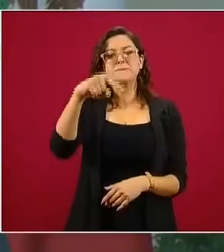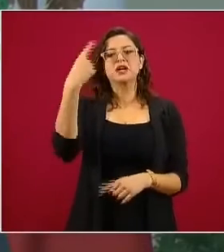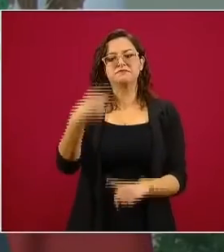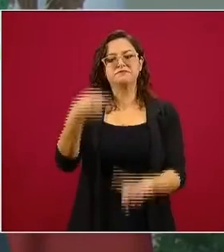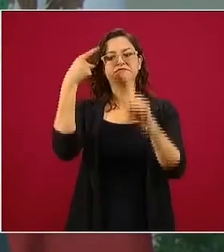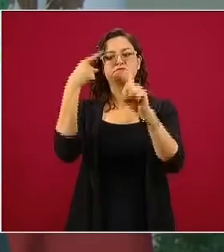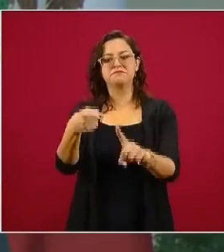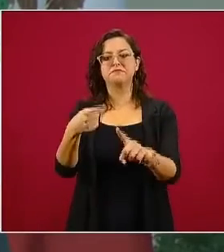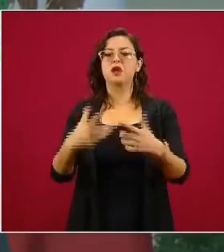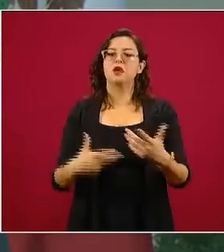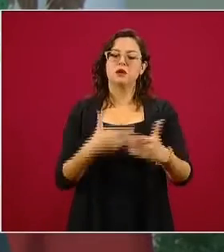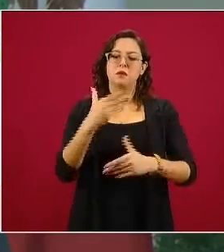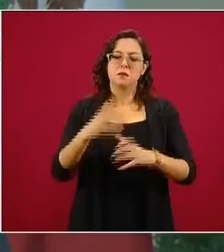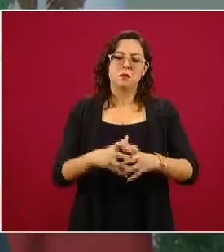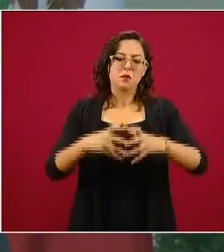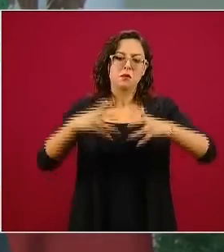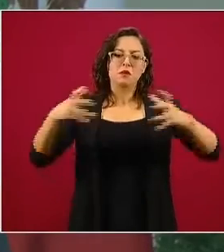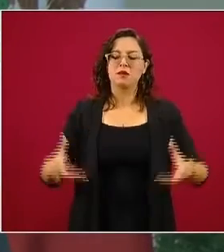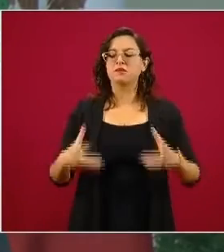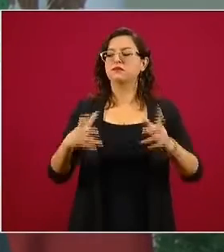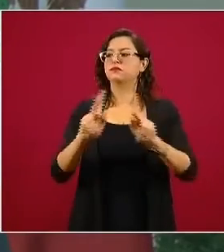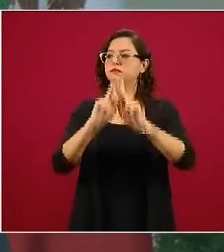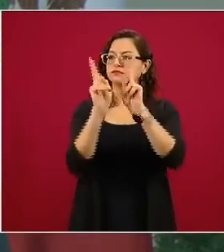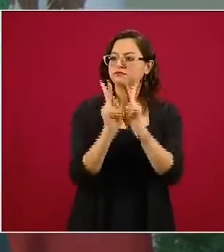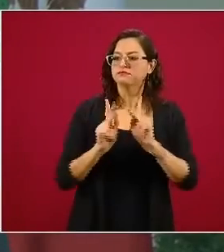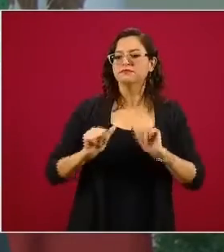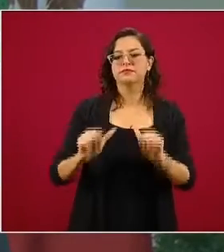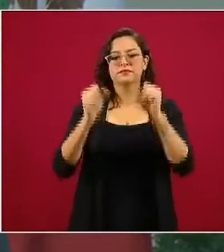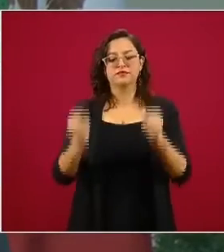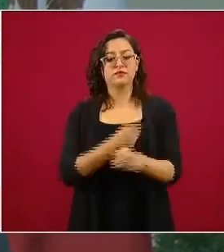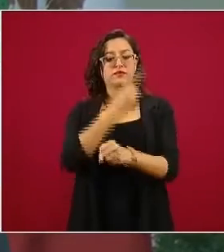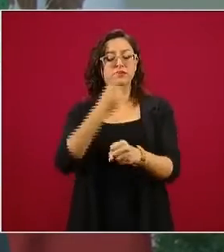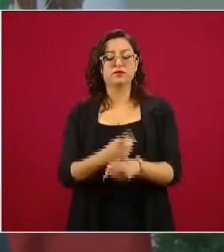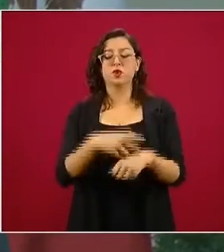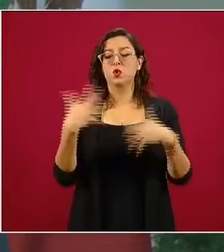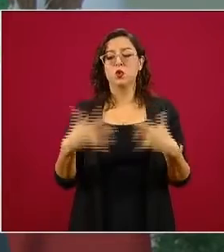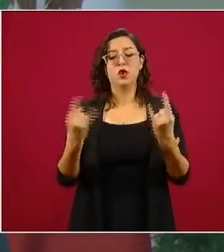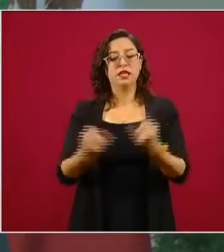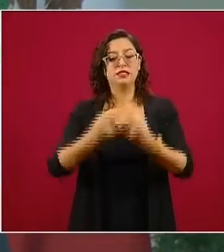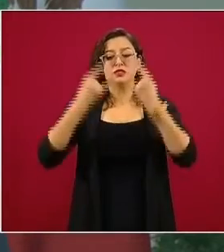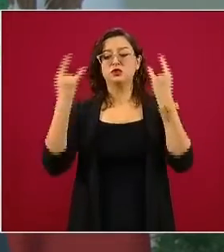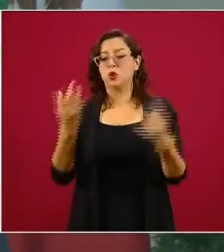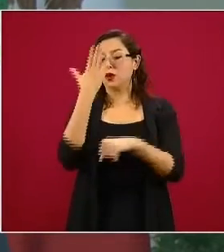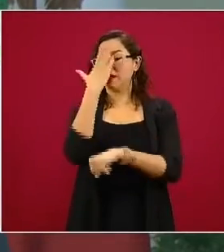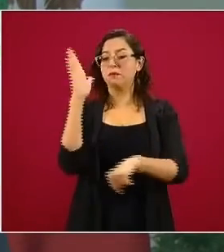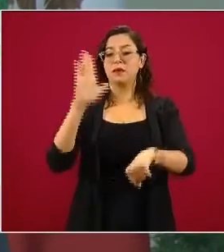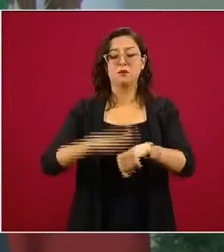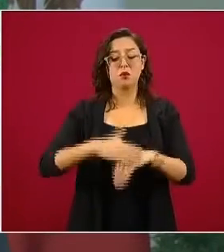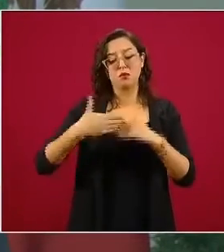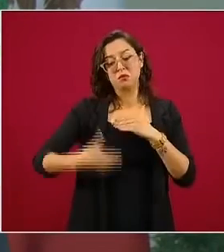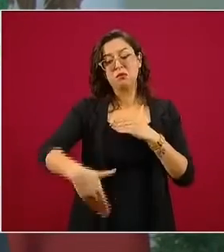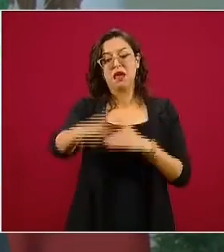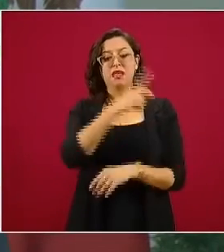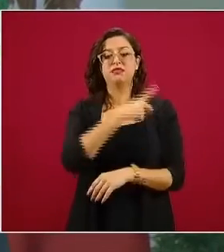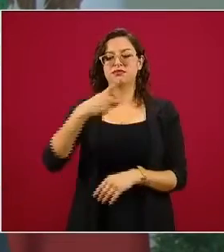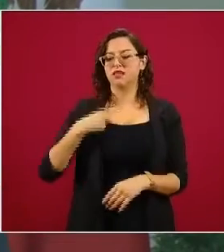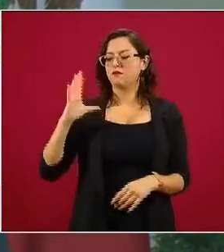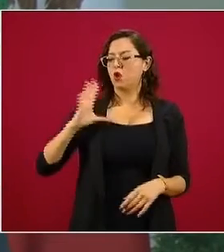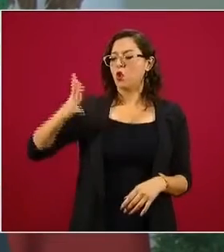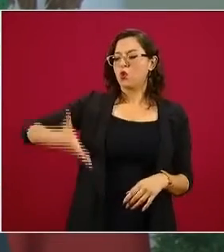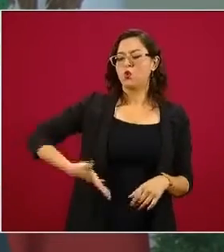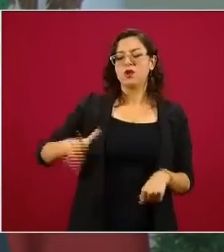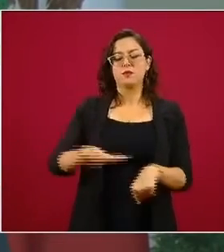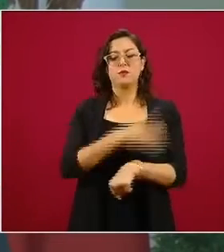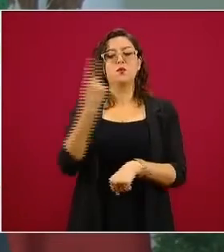la armonía y en la seguridad. Es un momento histórico en el que Estados Unidos y México se deben sentir orgullosos. Con la firma